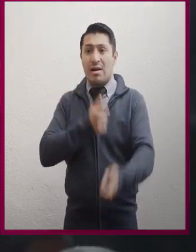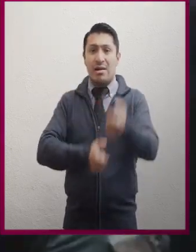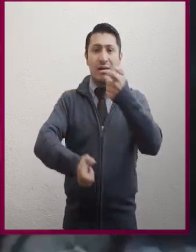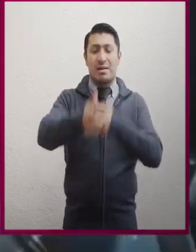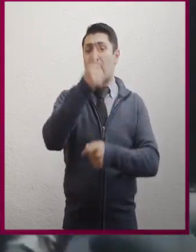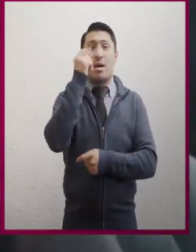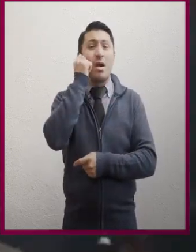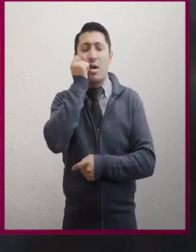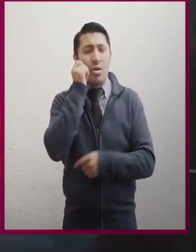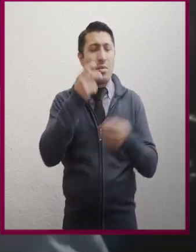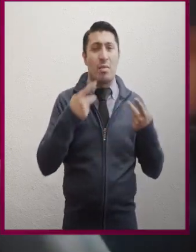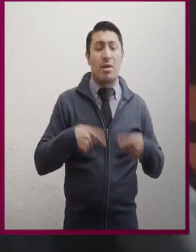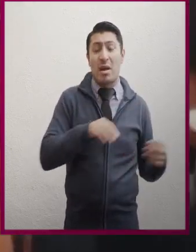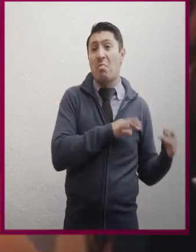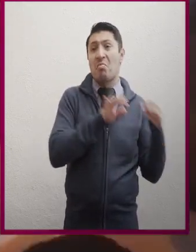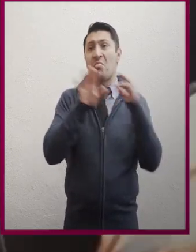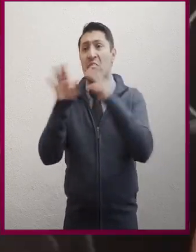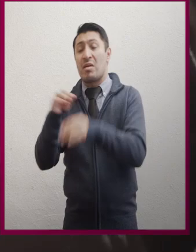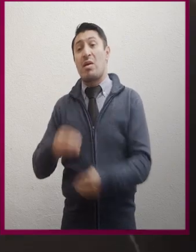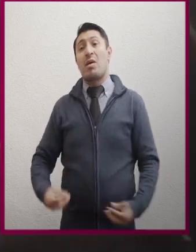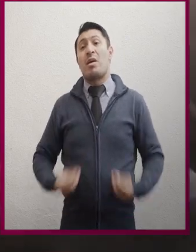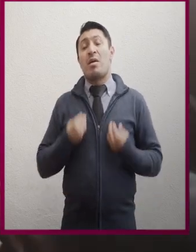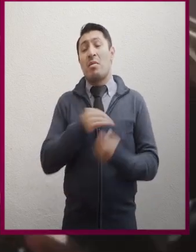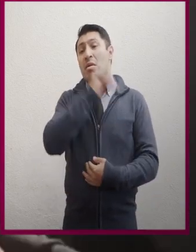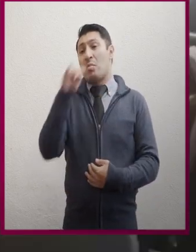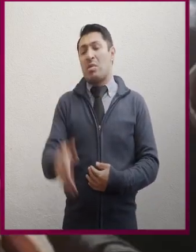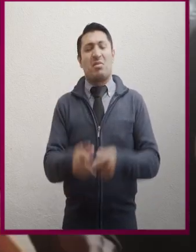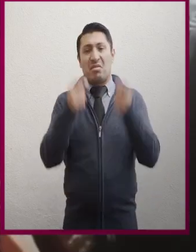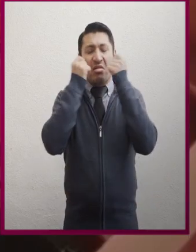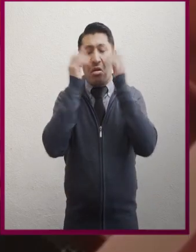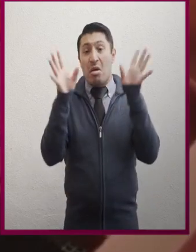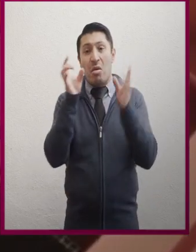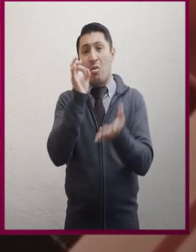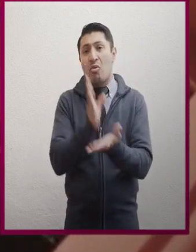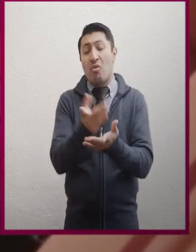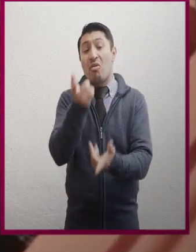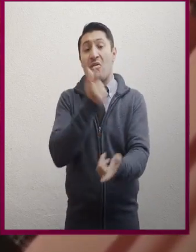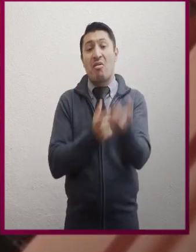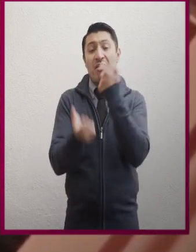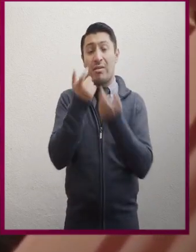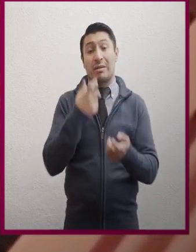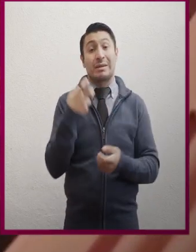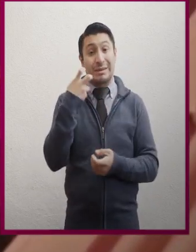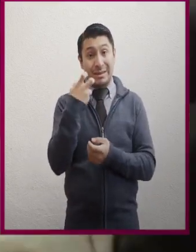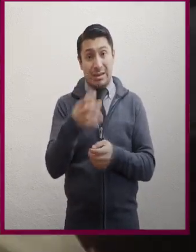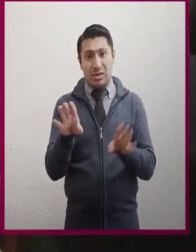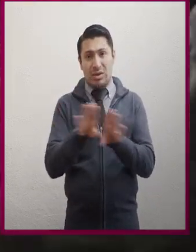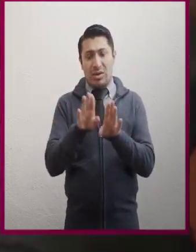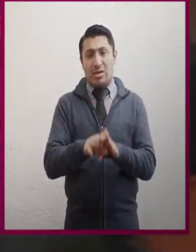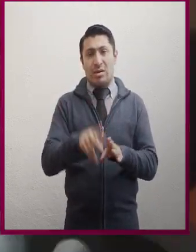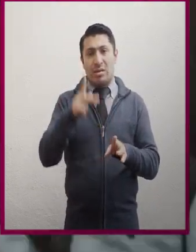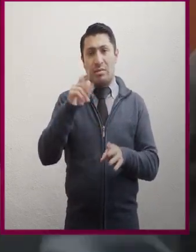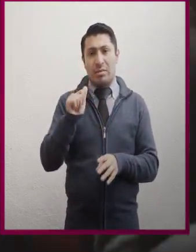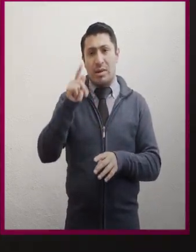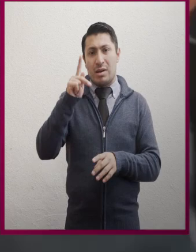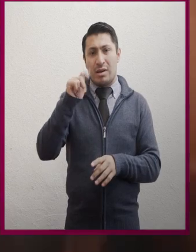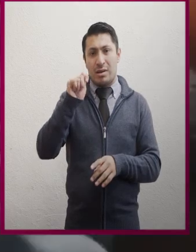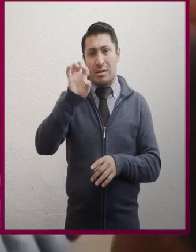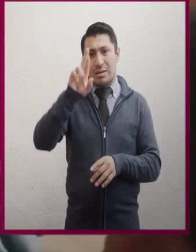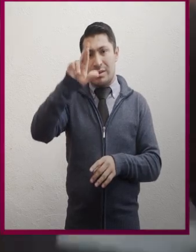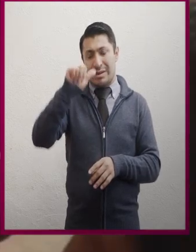su destino, sobrevivan o no al viaje. Se estima que cada patera significa para estos grupos alrededor de